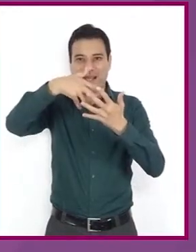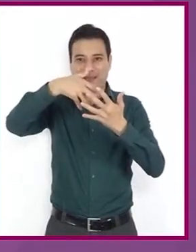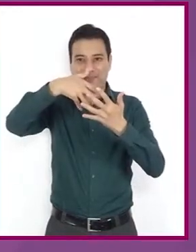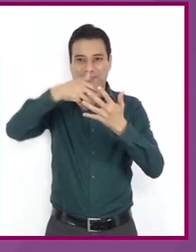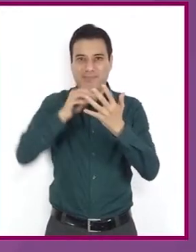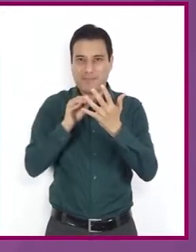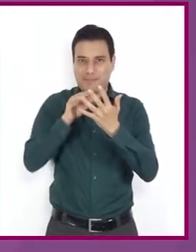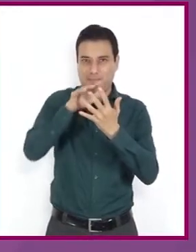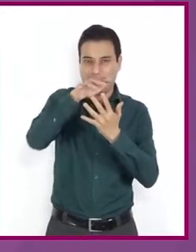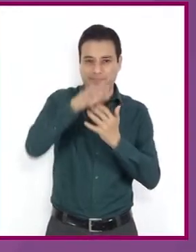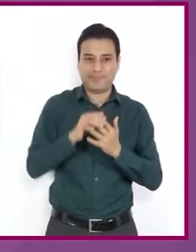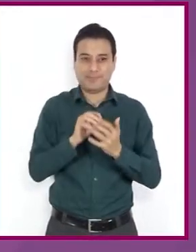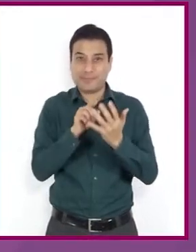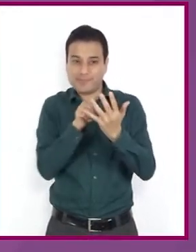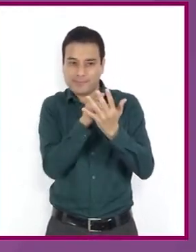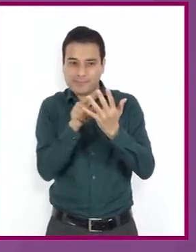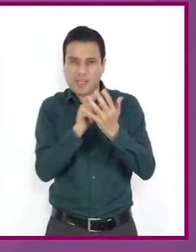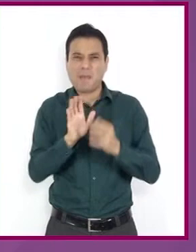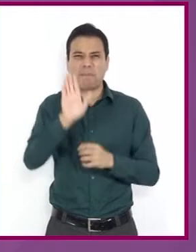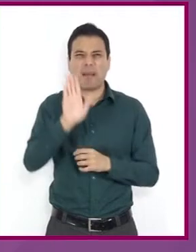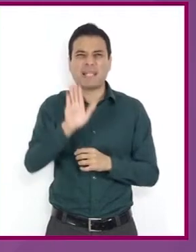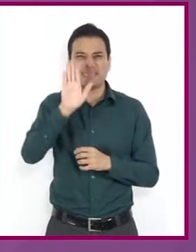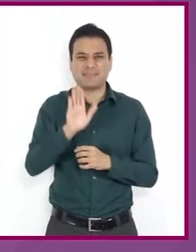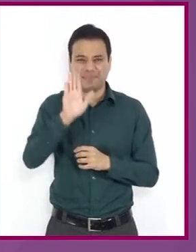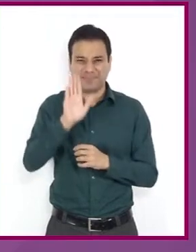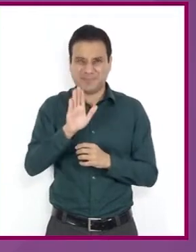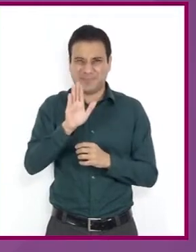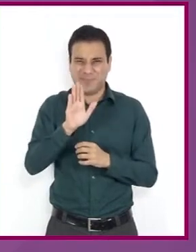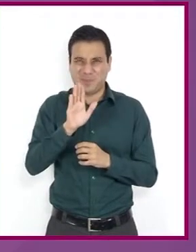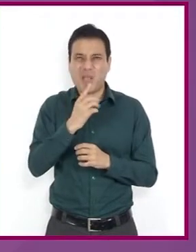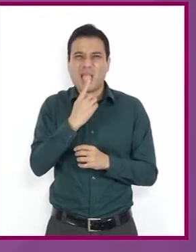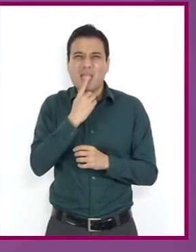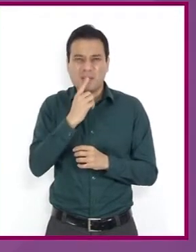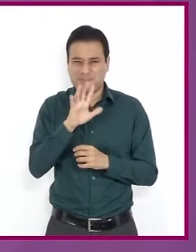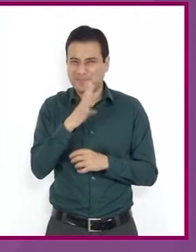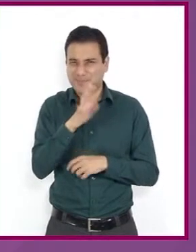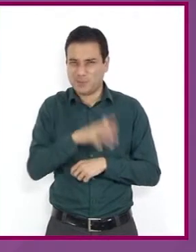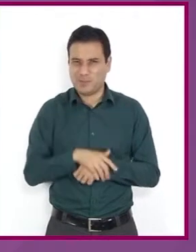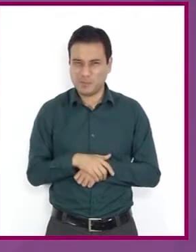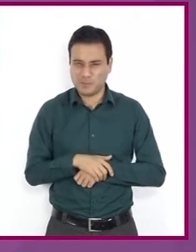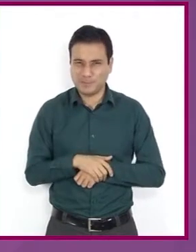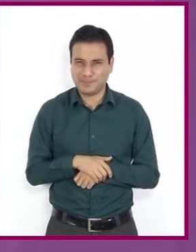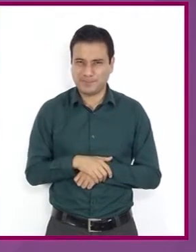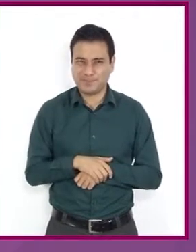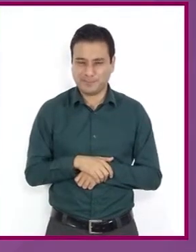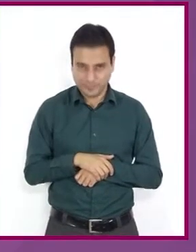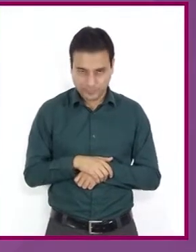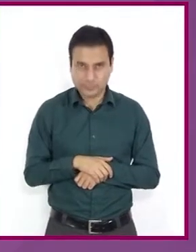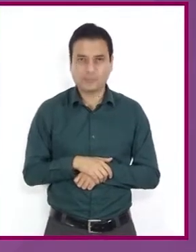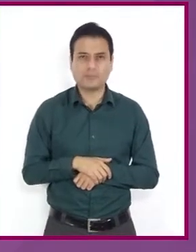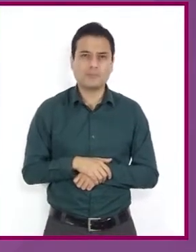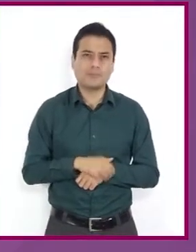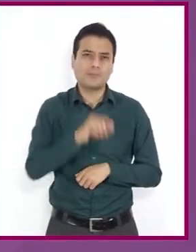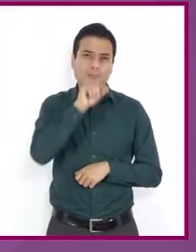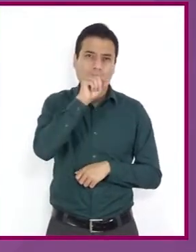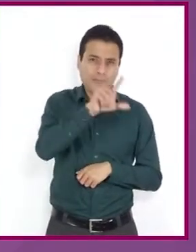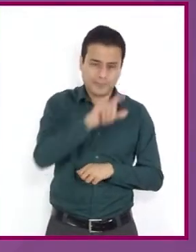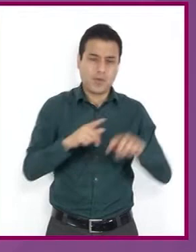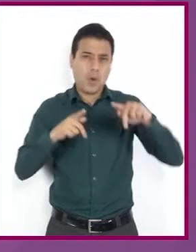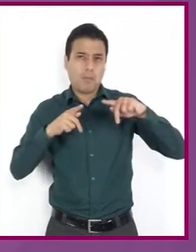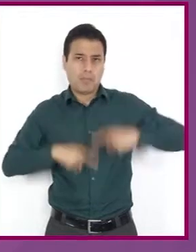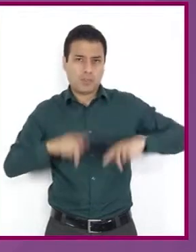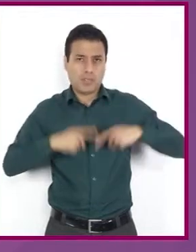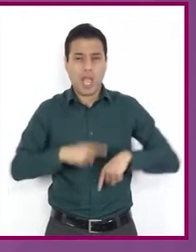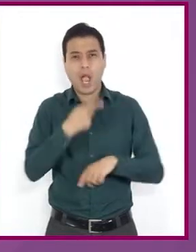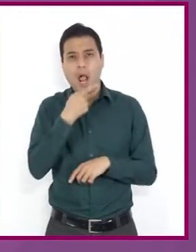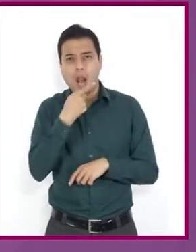que se asemejan a 2 lengüetas dobles membranosas. Tanto el sonido que emite el gorrión como el que emitimos los seres